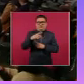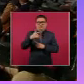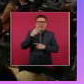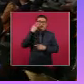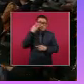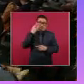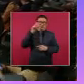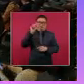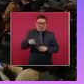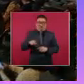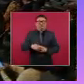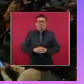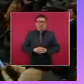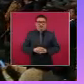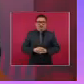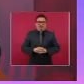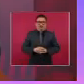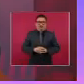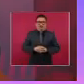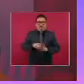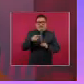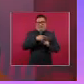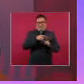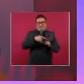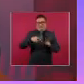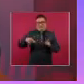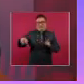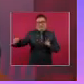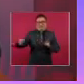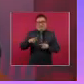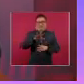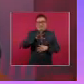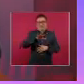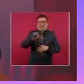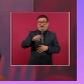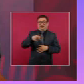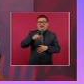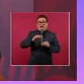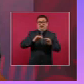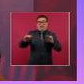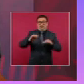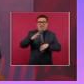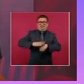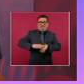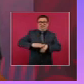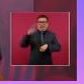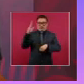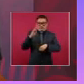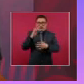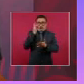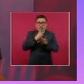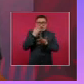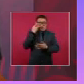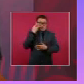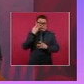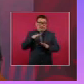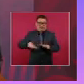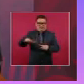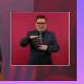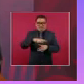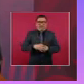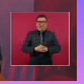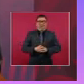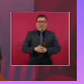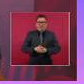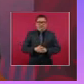Campeche. Estamos hablando de más de 500 kilómetros, solo Campeche,